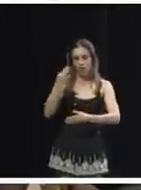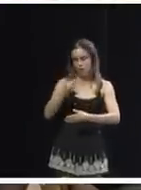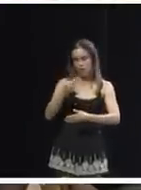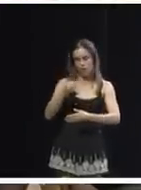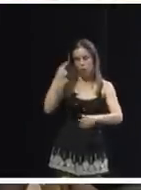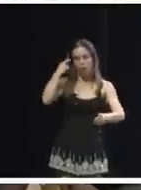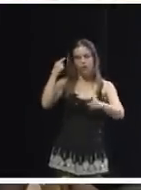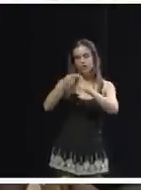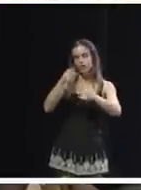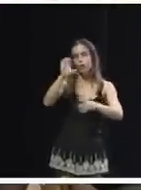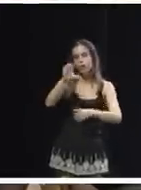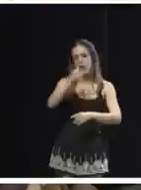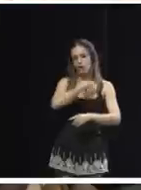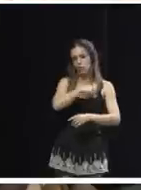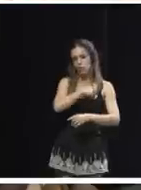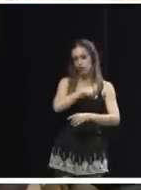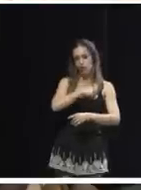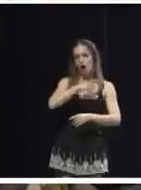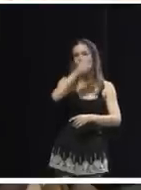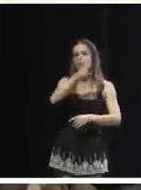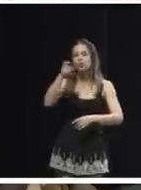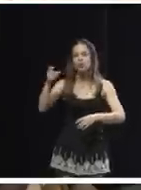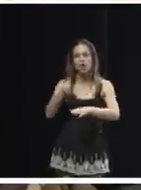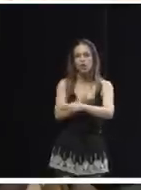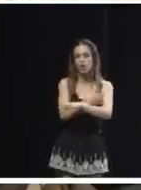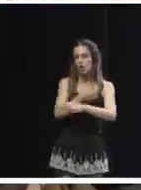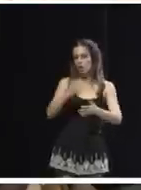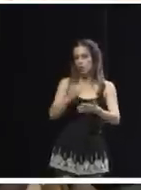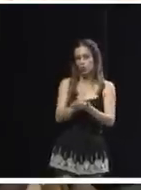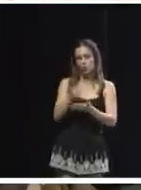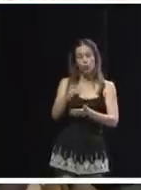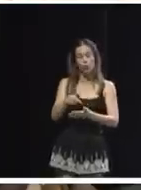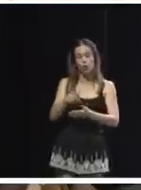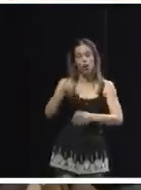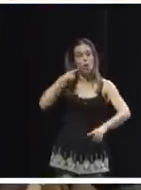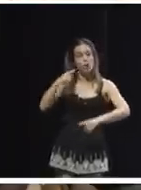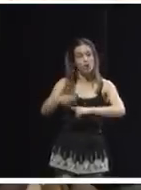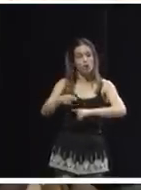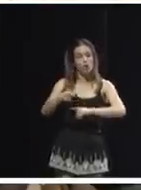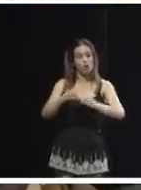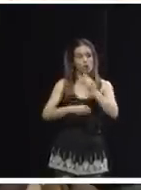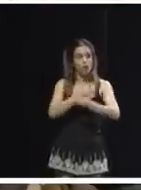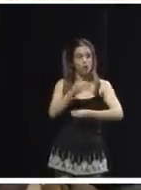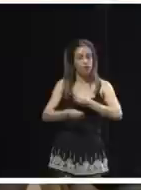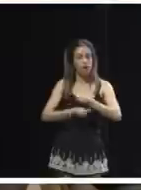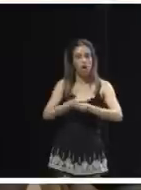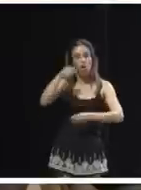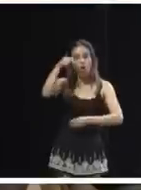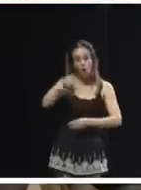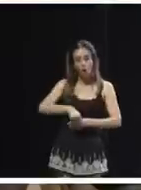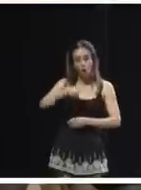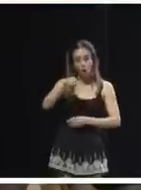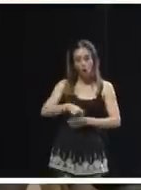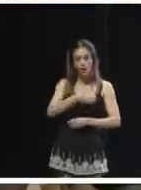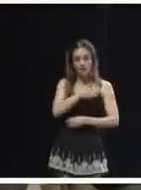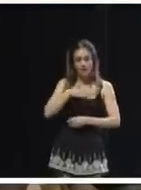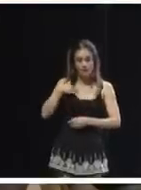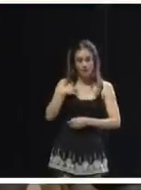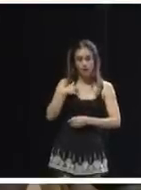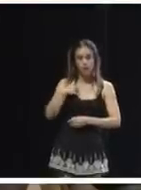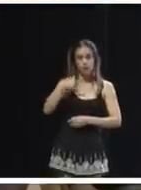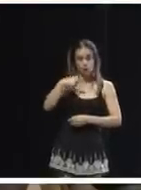país, por nuestras gentes. Tenemos la obligación de hacerlo hoy, que vengo a